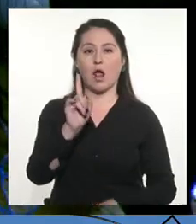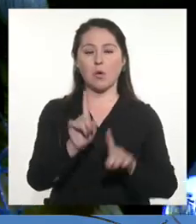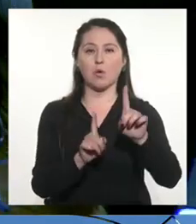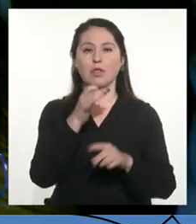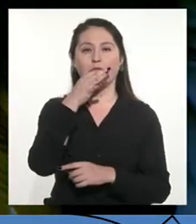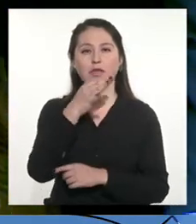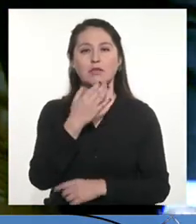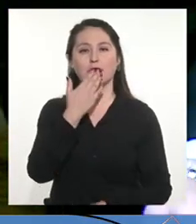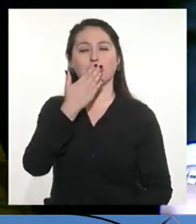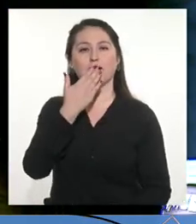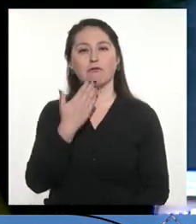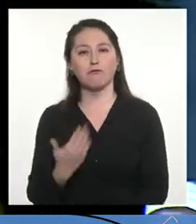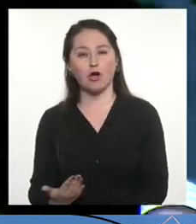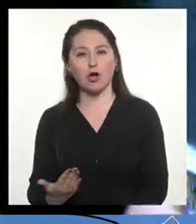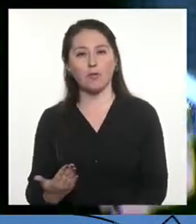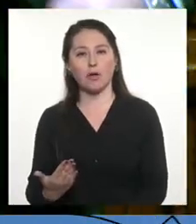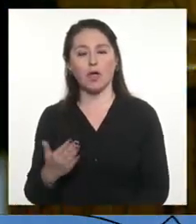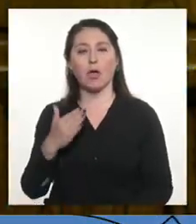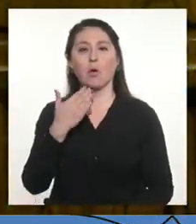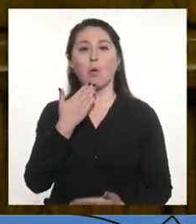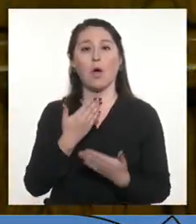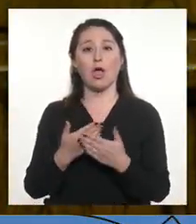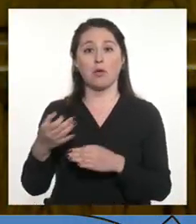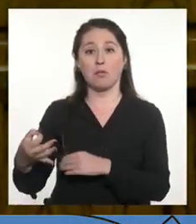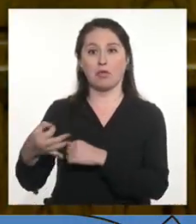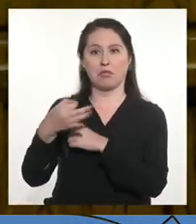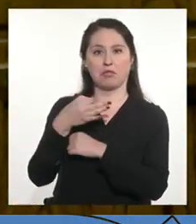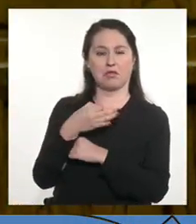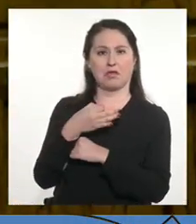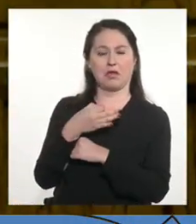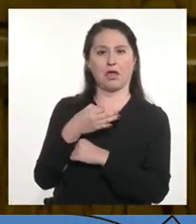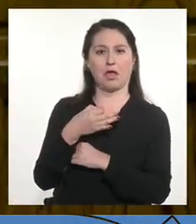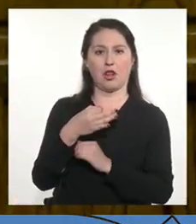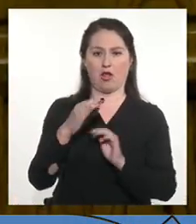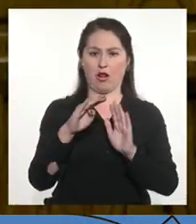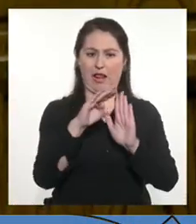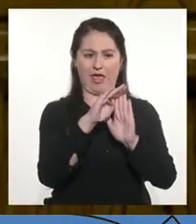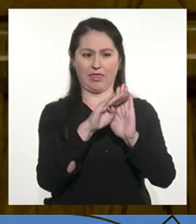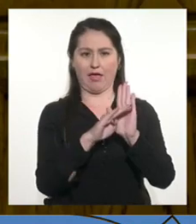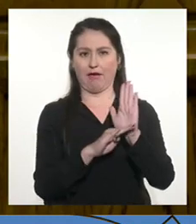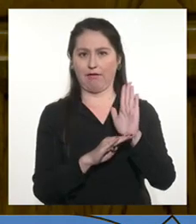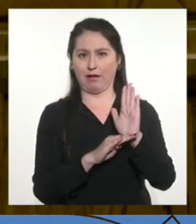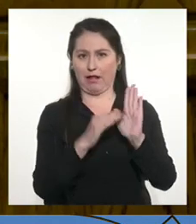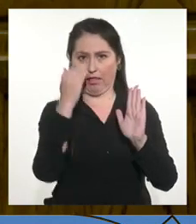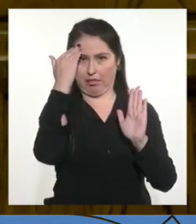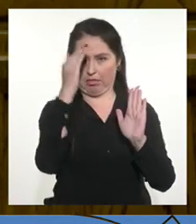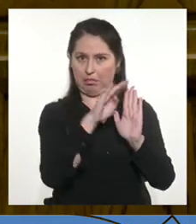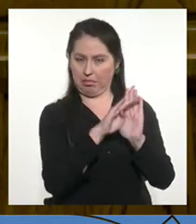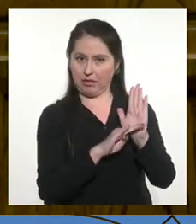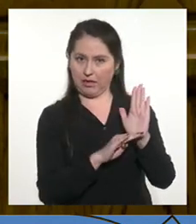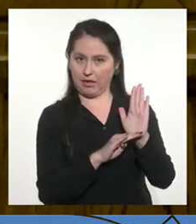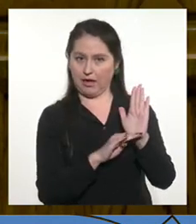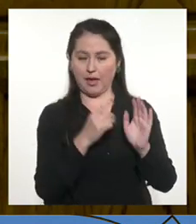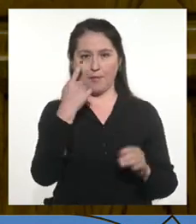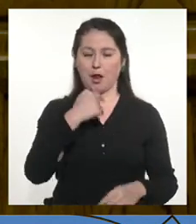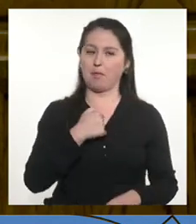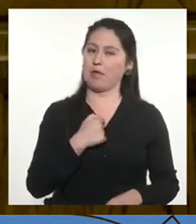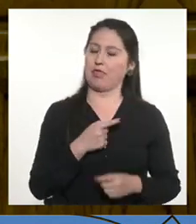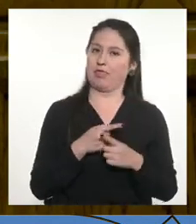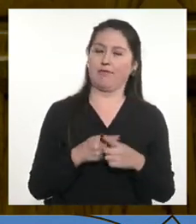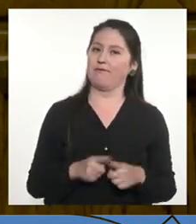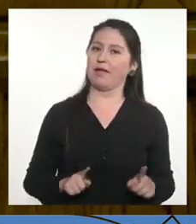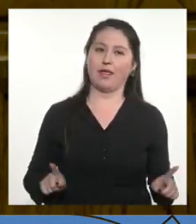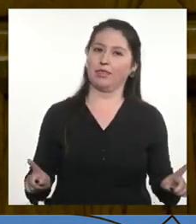algunos me lo planteo cuando me dio la tabla del día yo contra eso yo sé que se me pasa algo distinto seguido